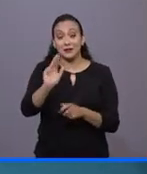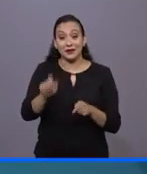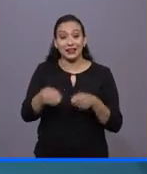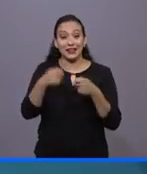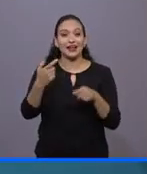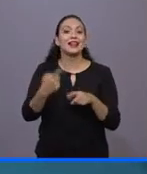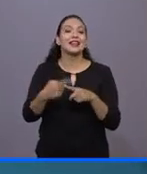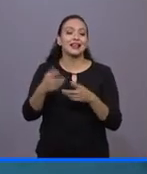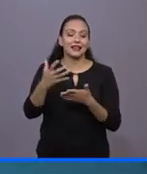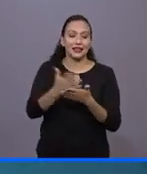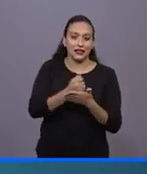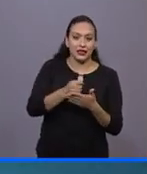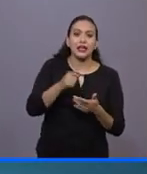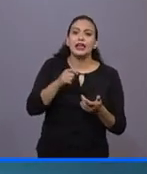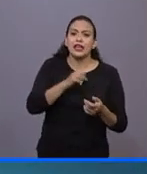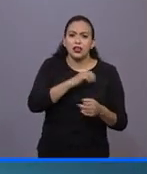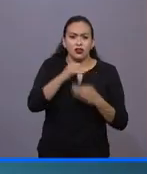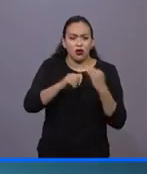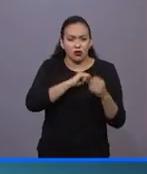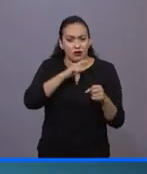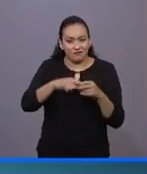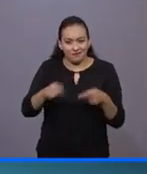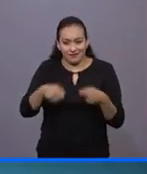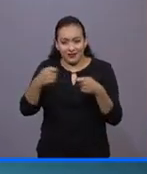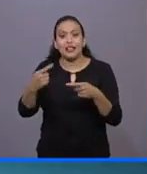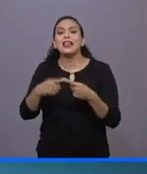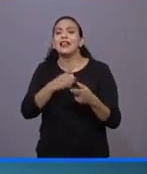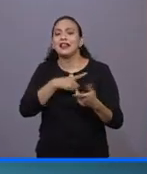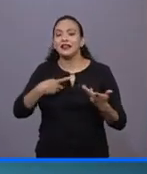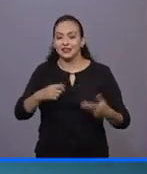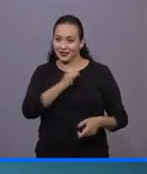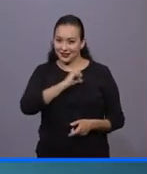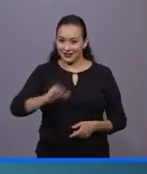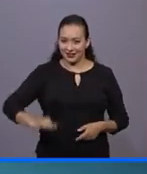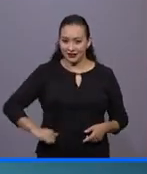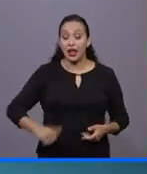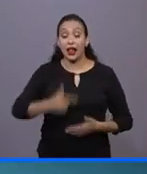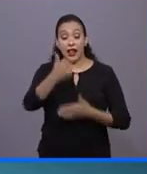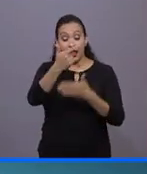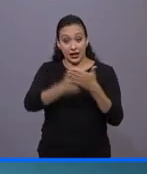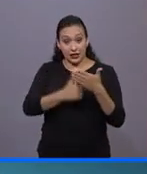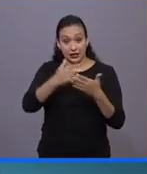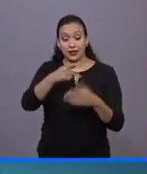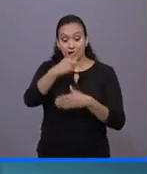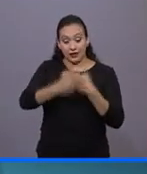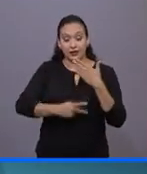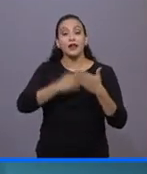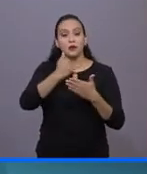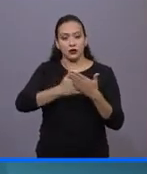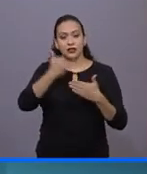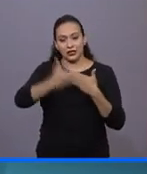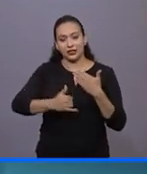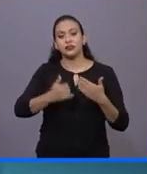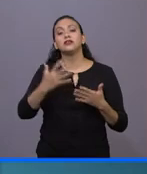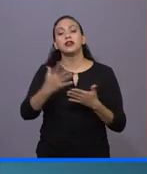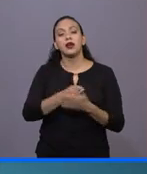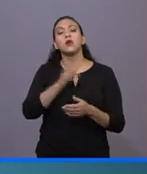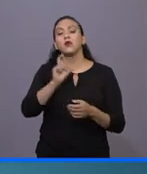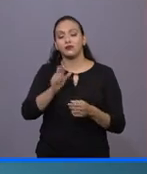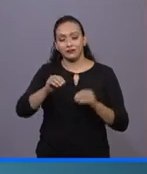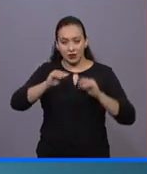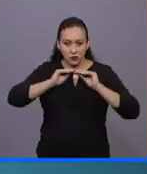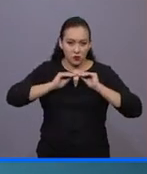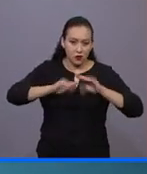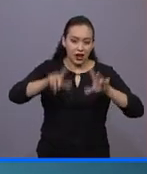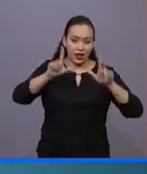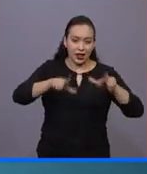especiales, los cuales deberán ser ejecutados por las alcaldías. La lista de los proyectos ganadores de la consulta será publicada en la